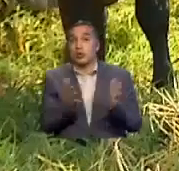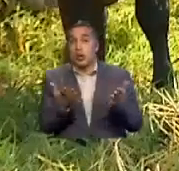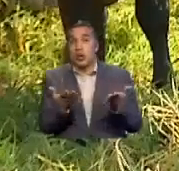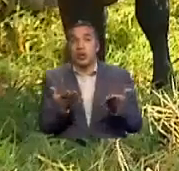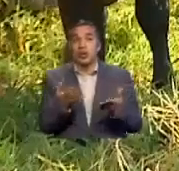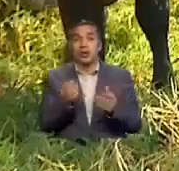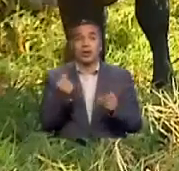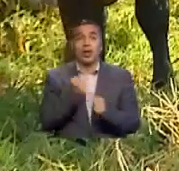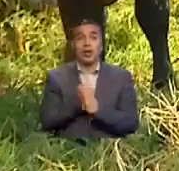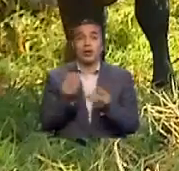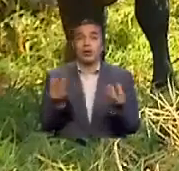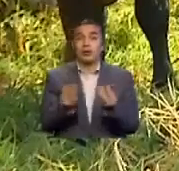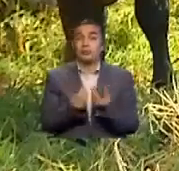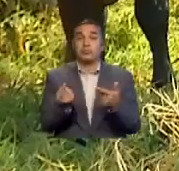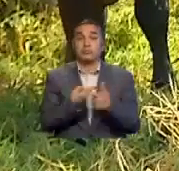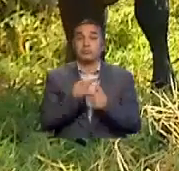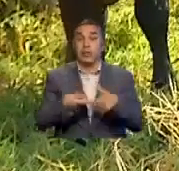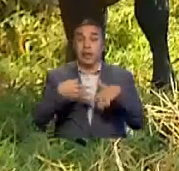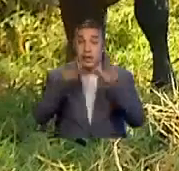poco trabajo. Yo creo que en diciembre